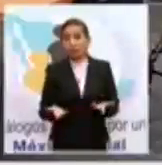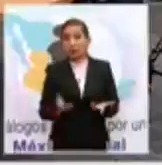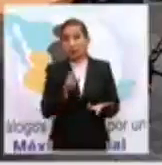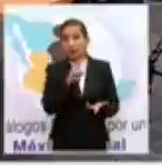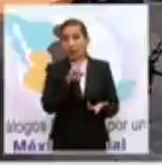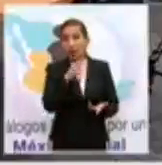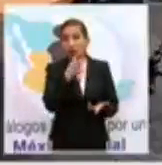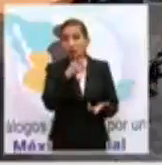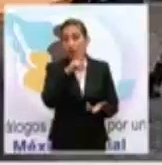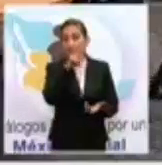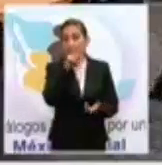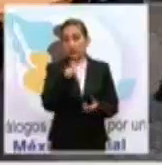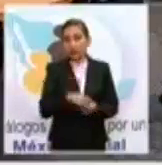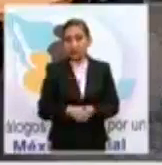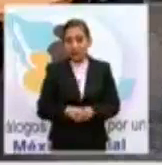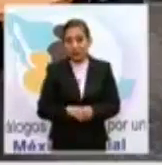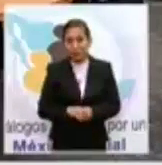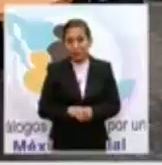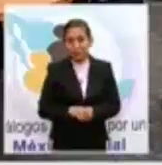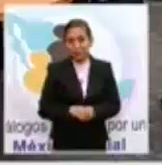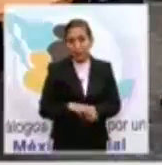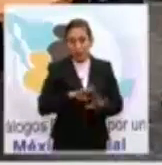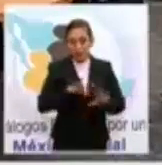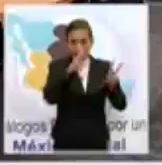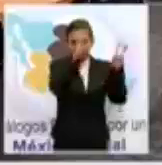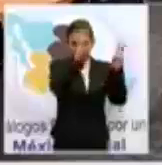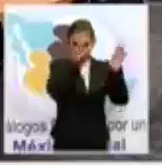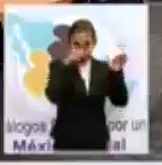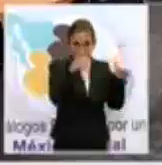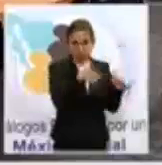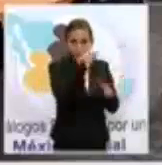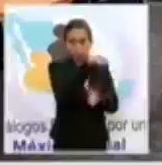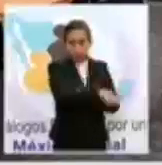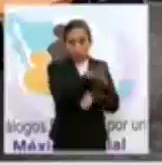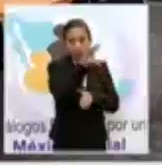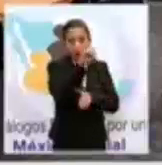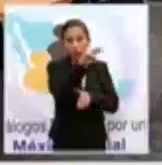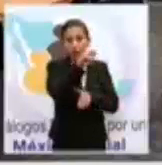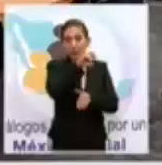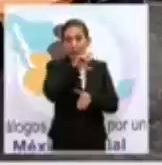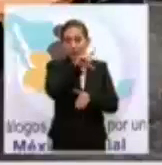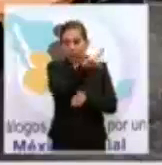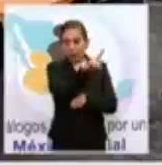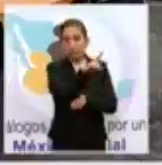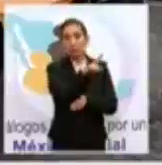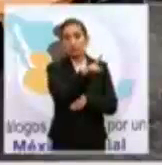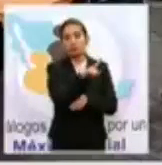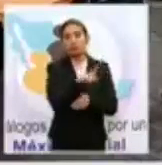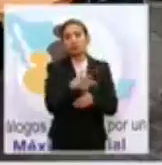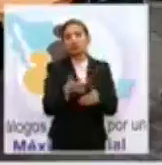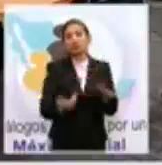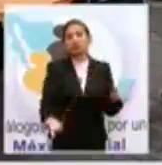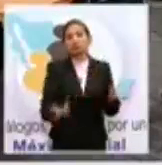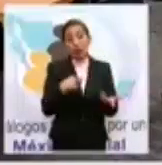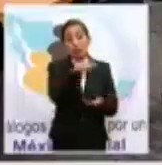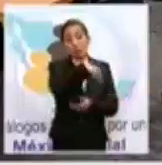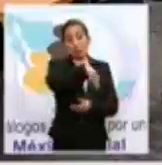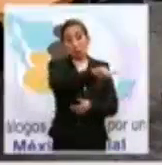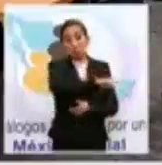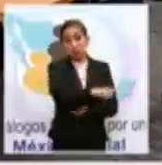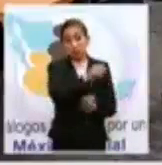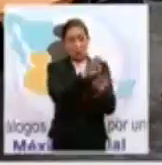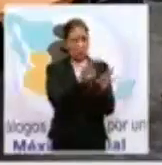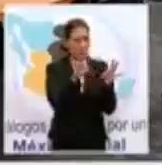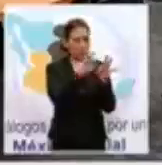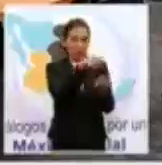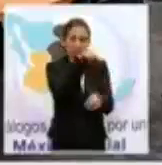Enrique González. Sí, yo sobre la parte del Coneval, yo creo que juega un papel